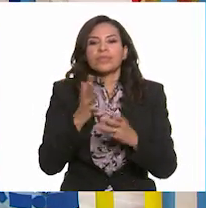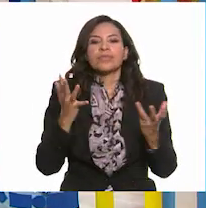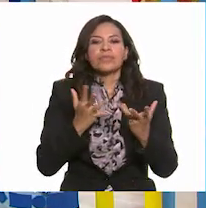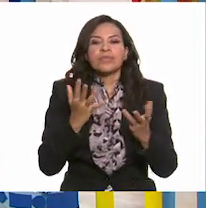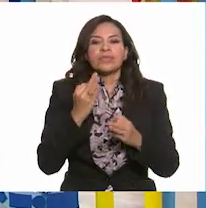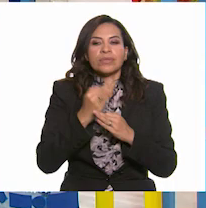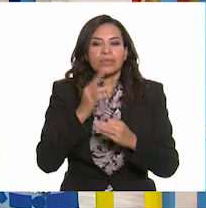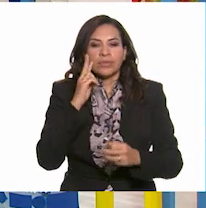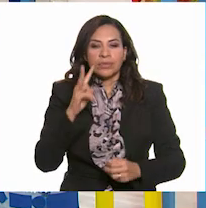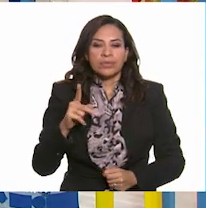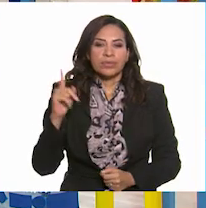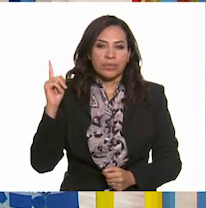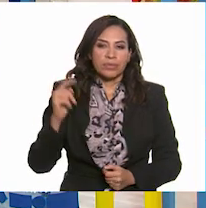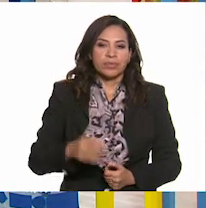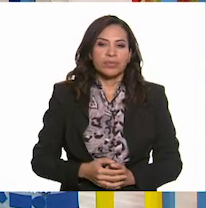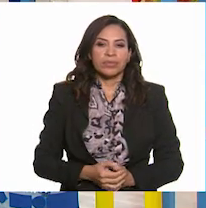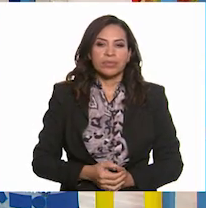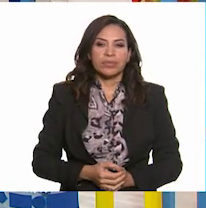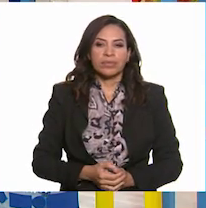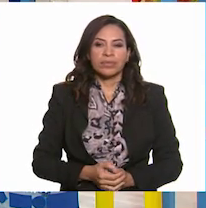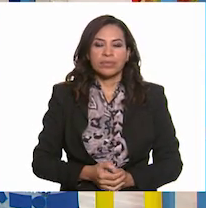hagamos este.